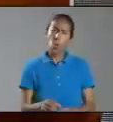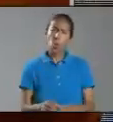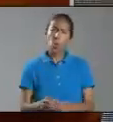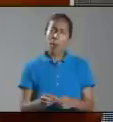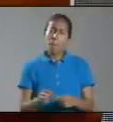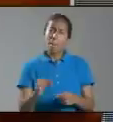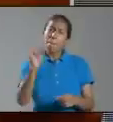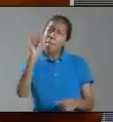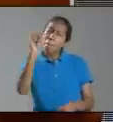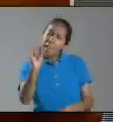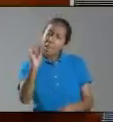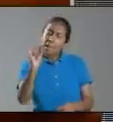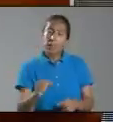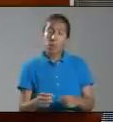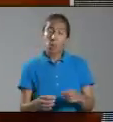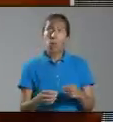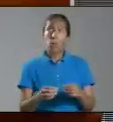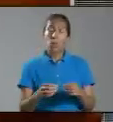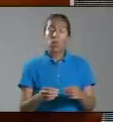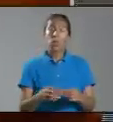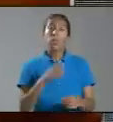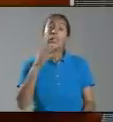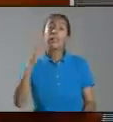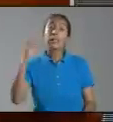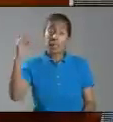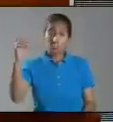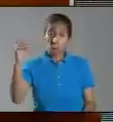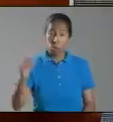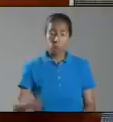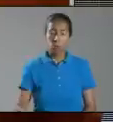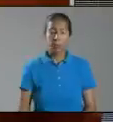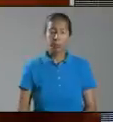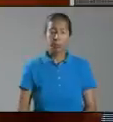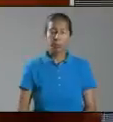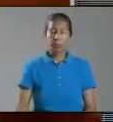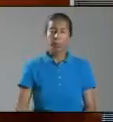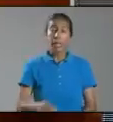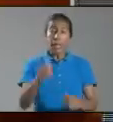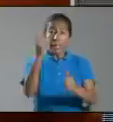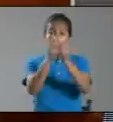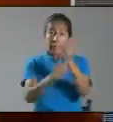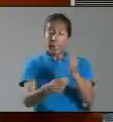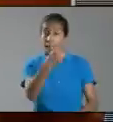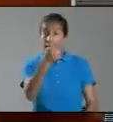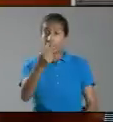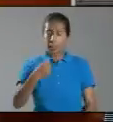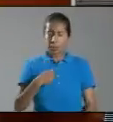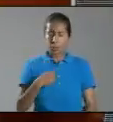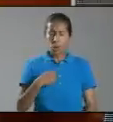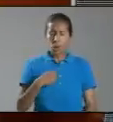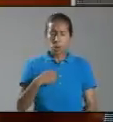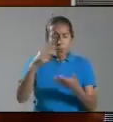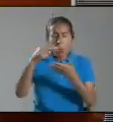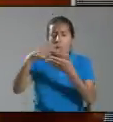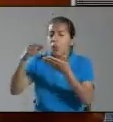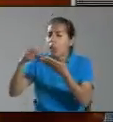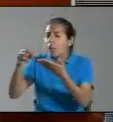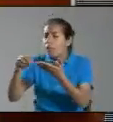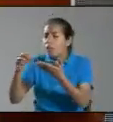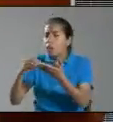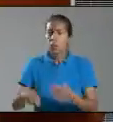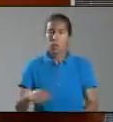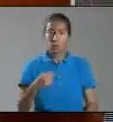del rompecabezas de Dios. Y cada vez que yo reviso lo que ya prediqué en ese tema, digo,